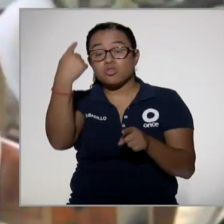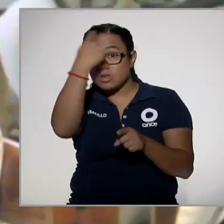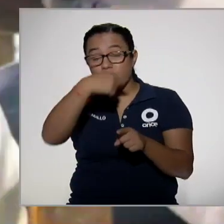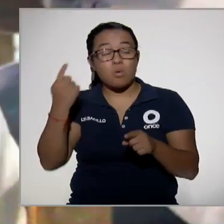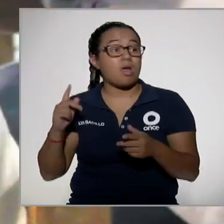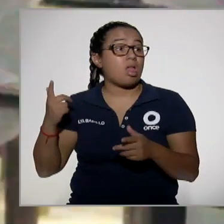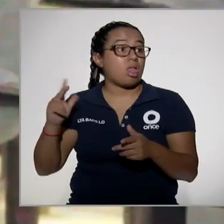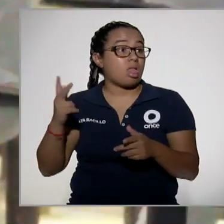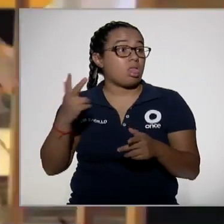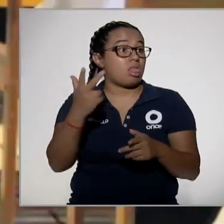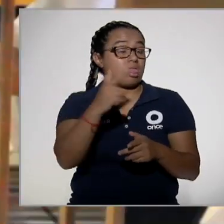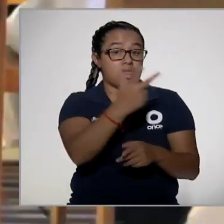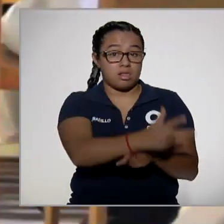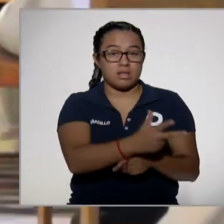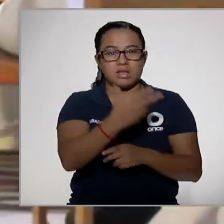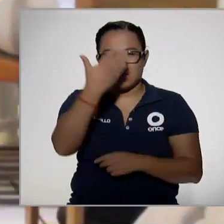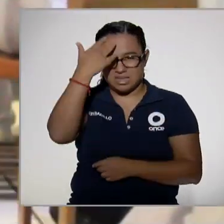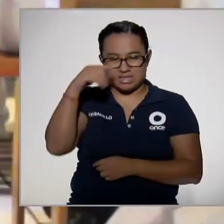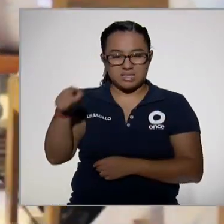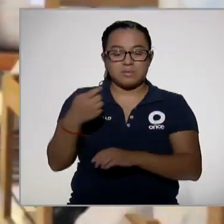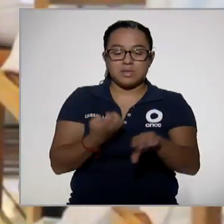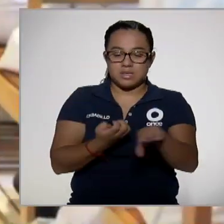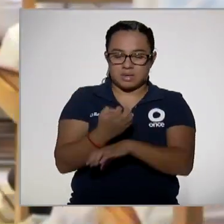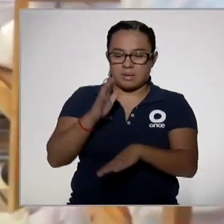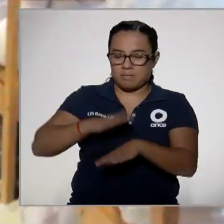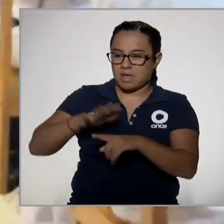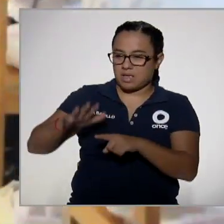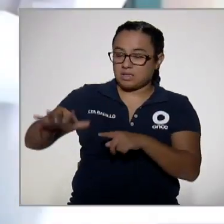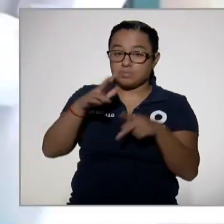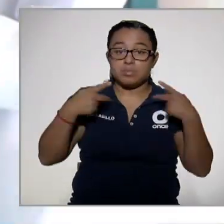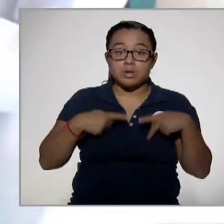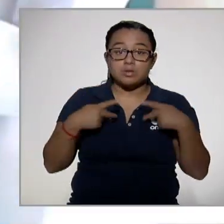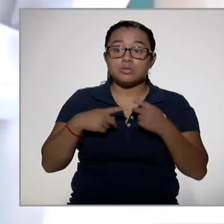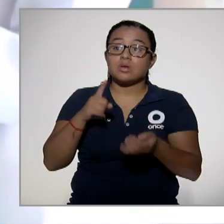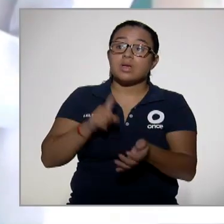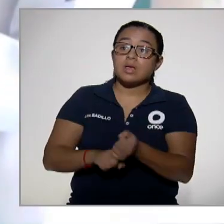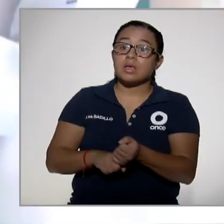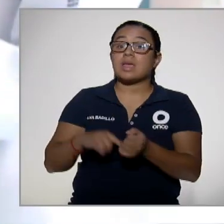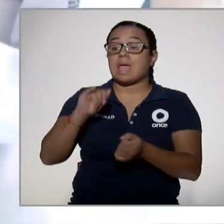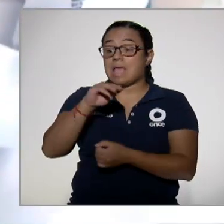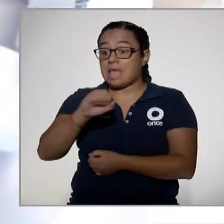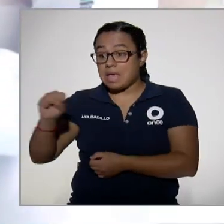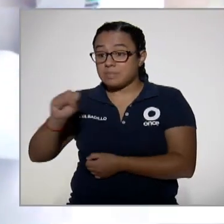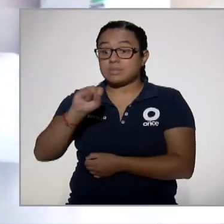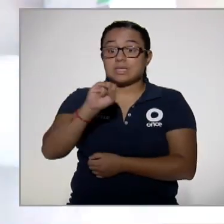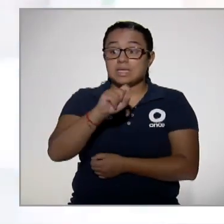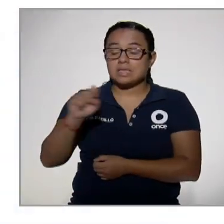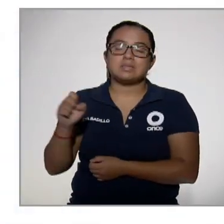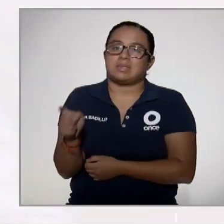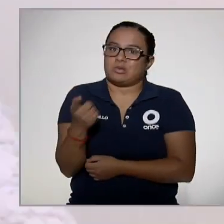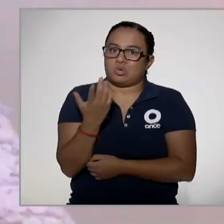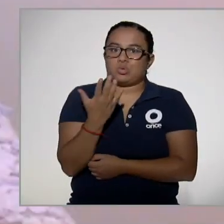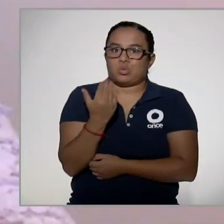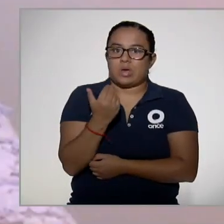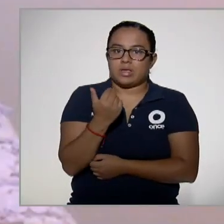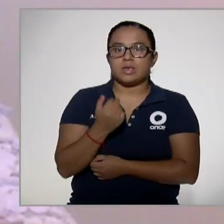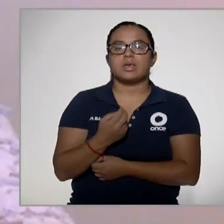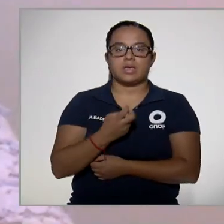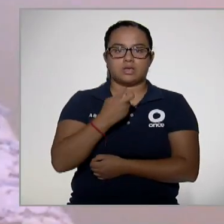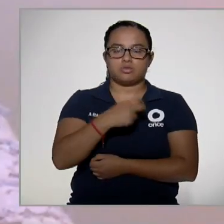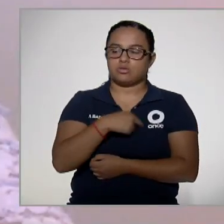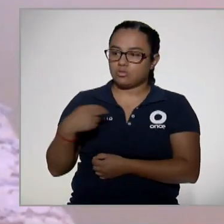que en nuestro estado la mayor parte de la población no tiene derechohabiencia al inss me alisté que es la población que nosotros